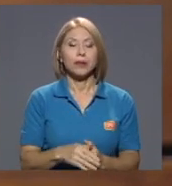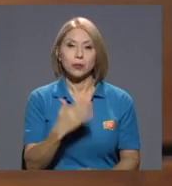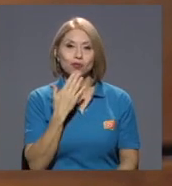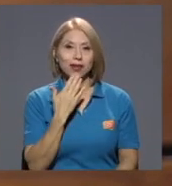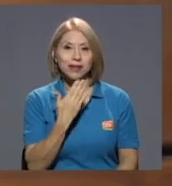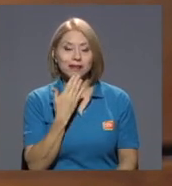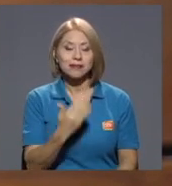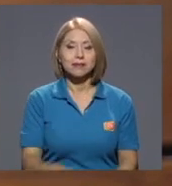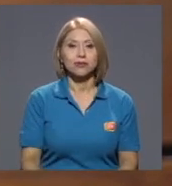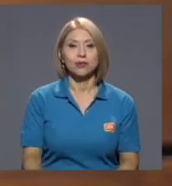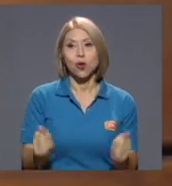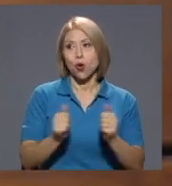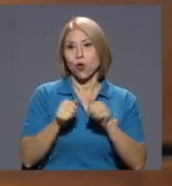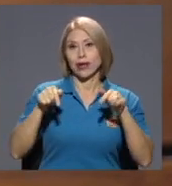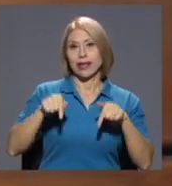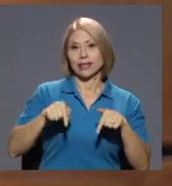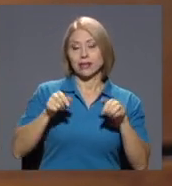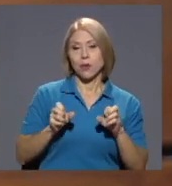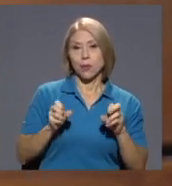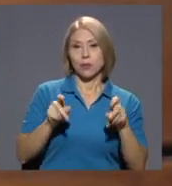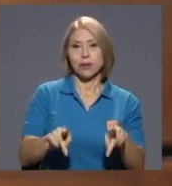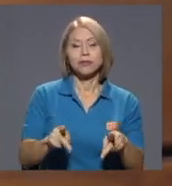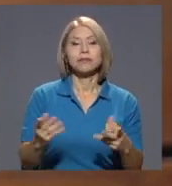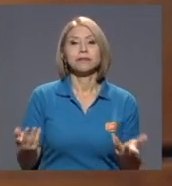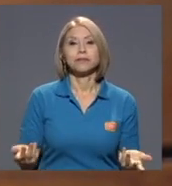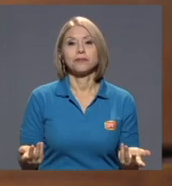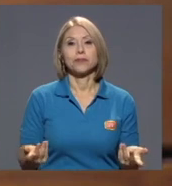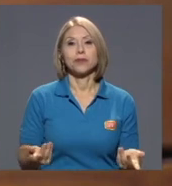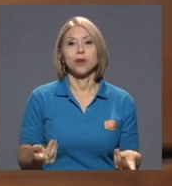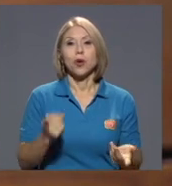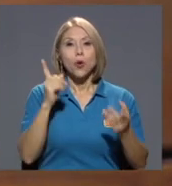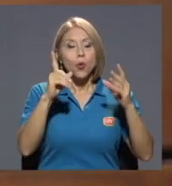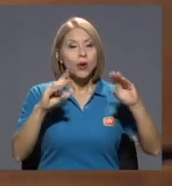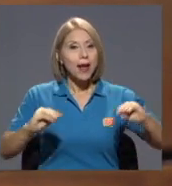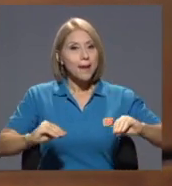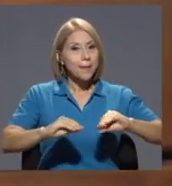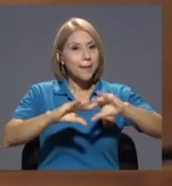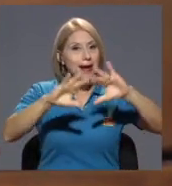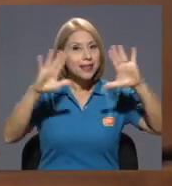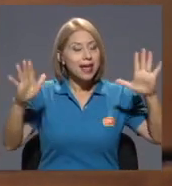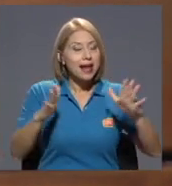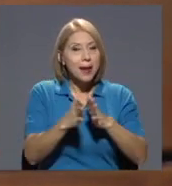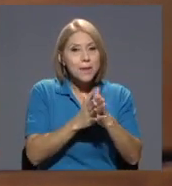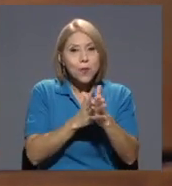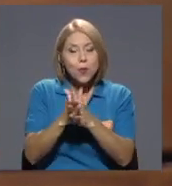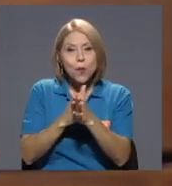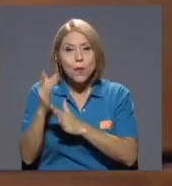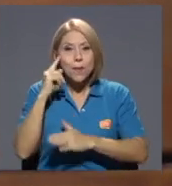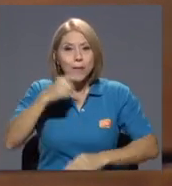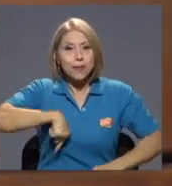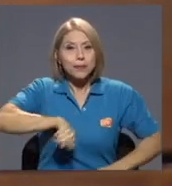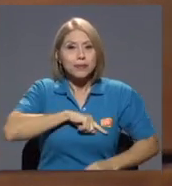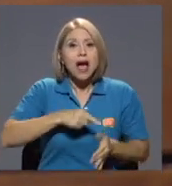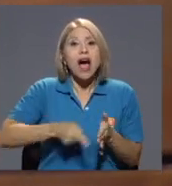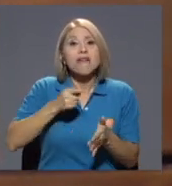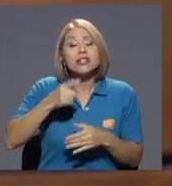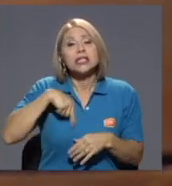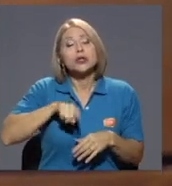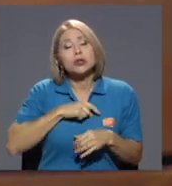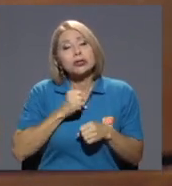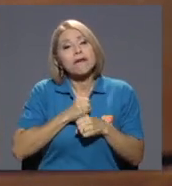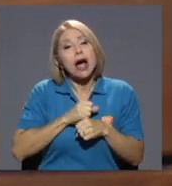agradecidos con este espacio una mañana muy alentadora para nosotros porque a veces hacemos trabajo de hormigas